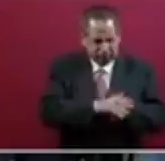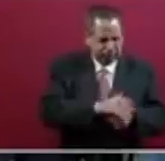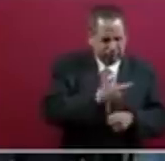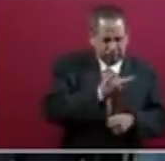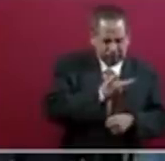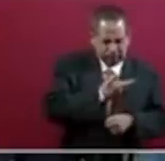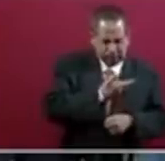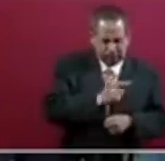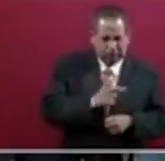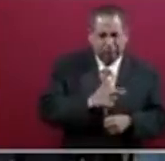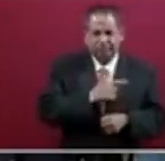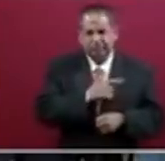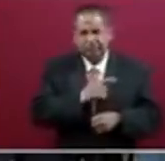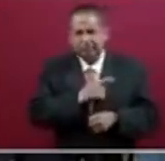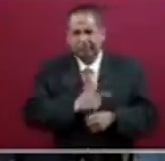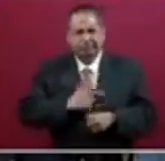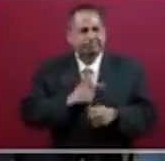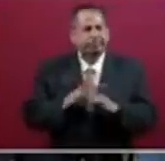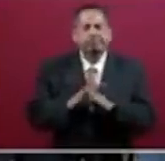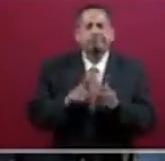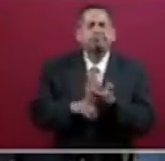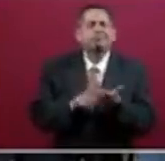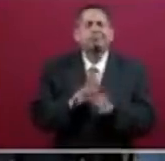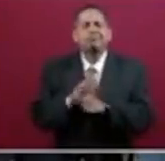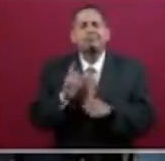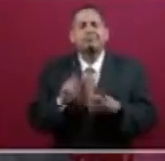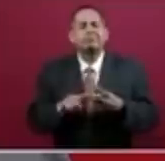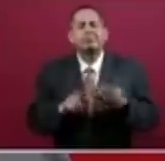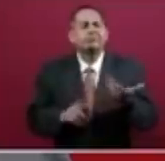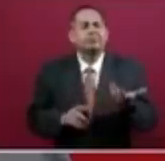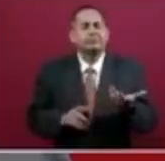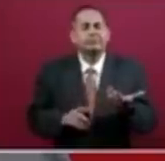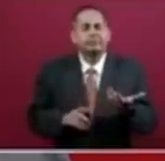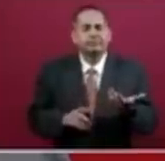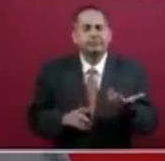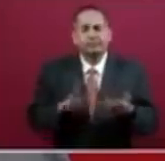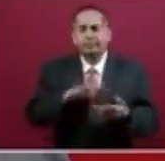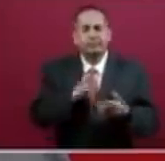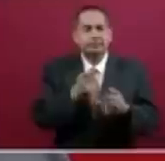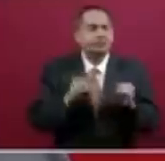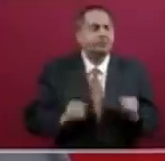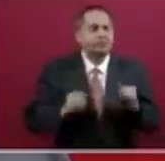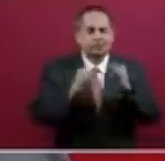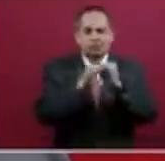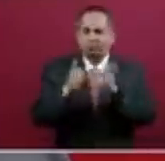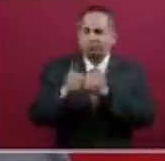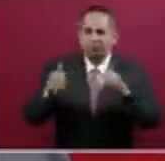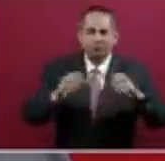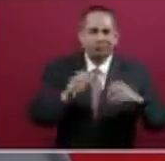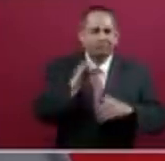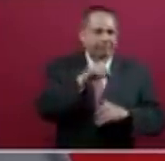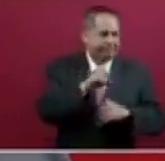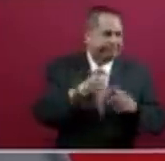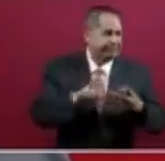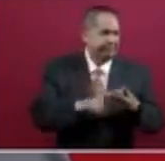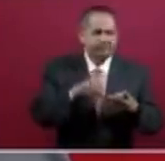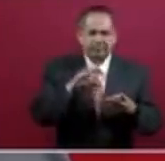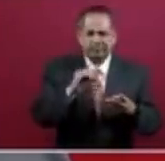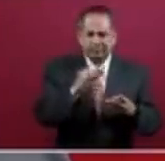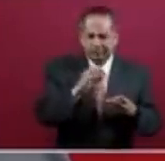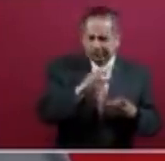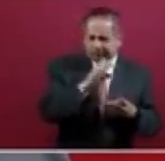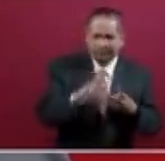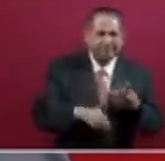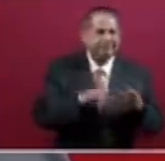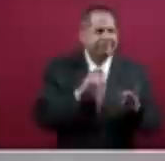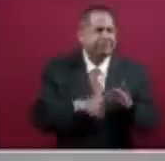segundo término, que no le ha gustado, porque hay instituciones autónomas como el INE, como el COFESE y